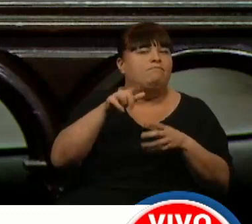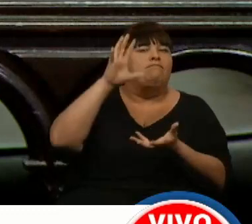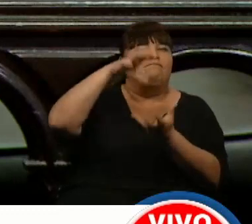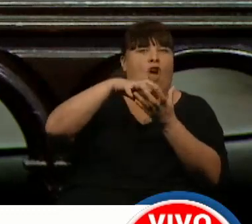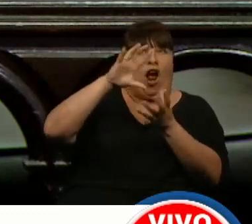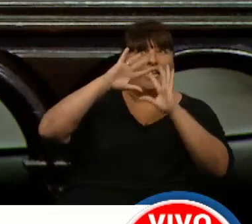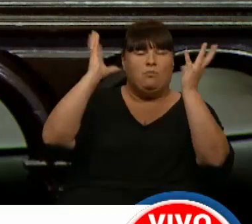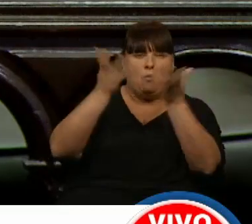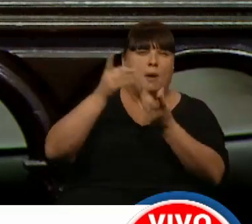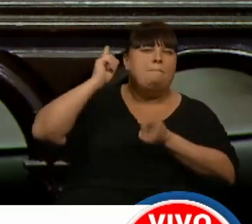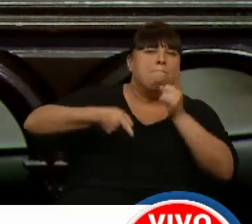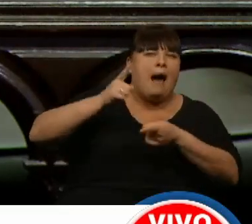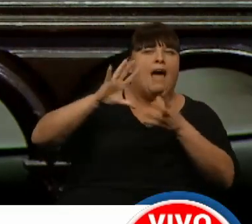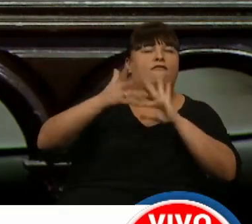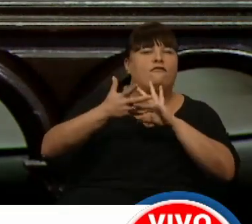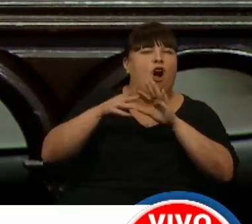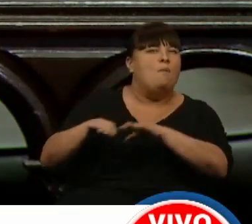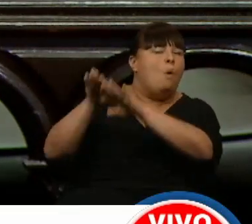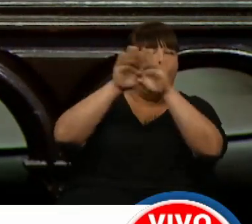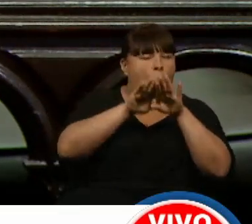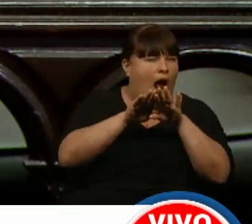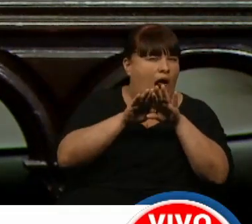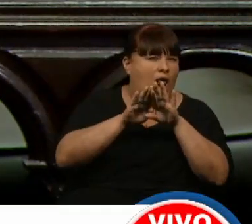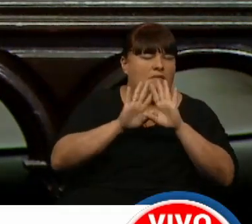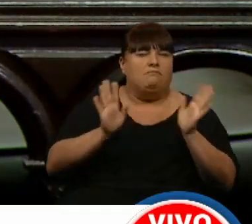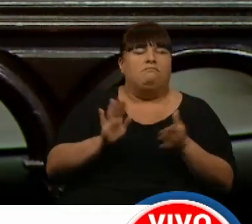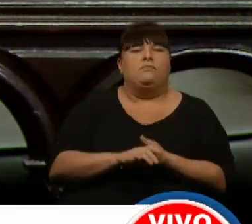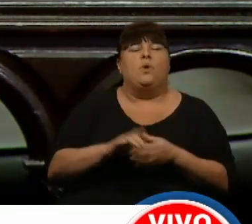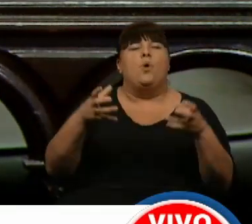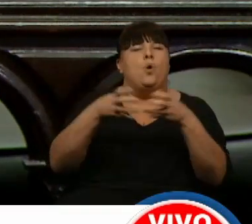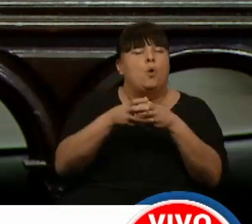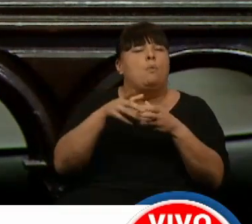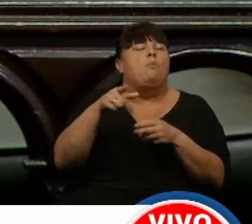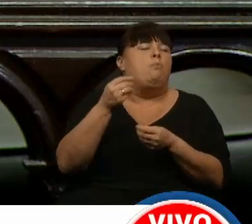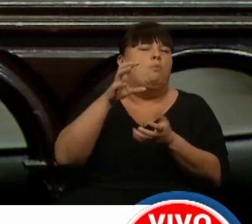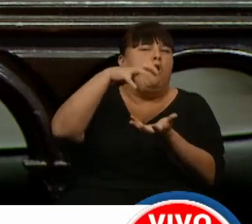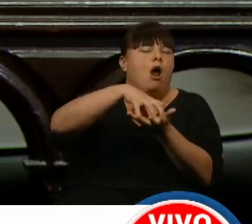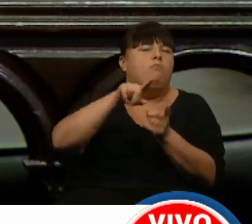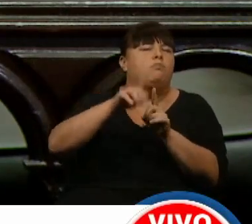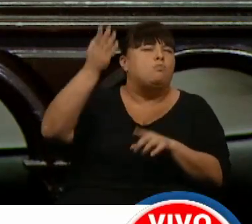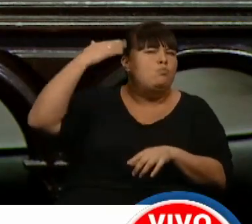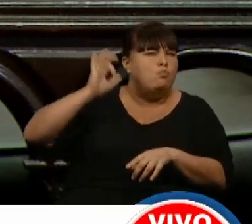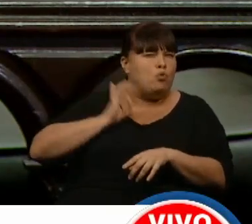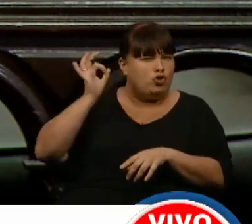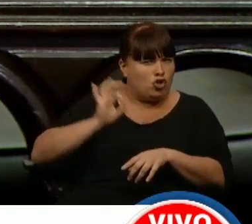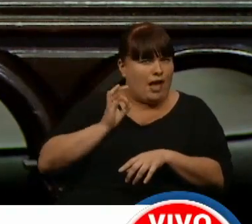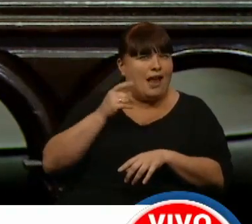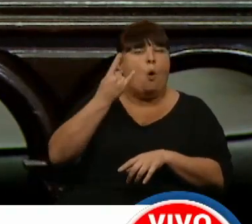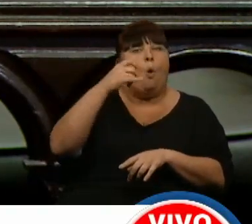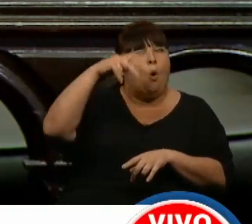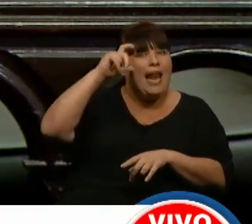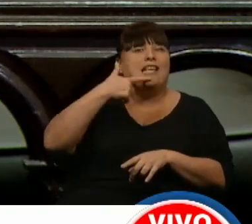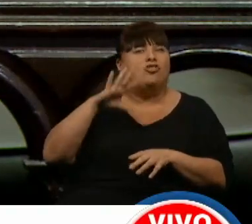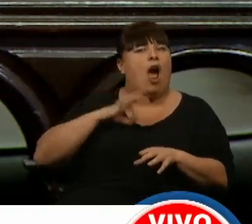organismos internacionales que imponen visiones hegemónicas son UNESCO, un organismo al que hace muchísimos años nuestro país